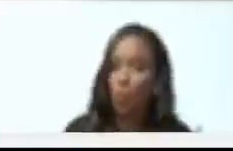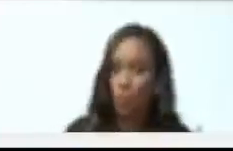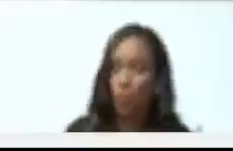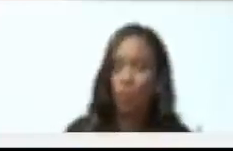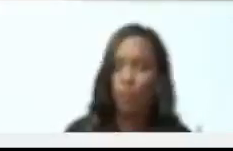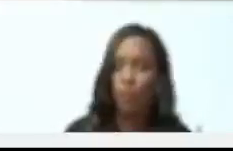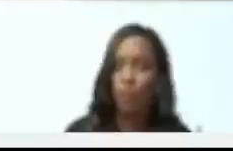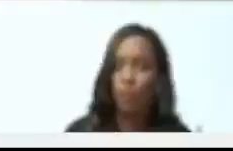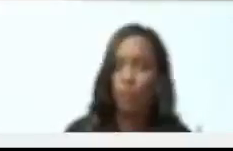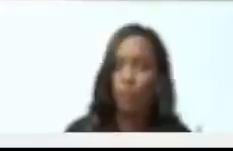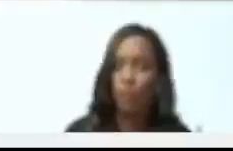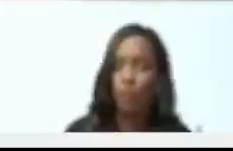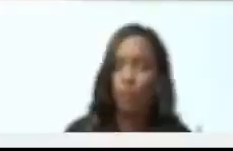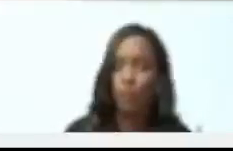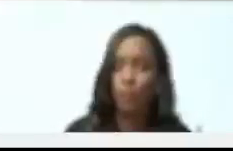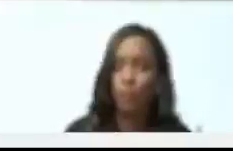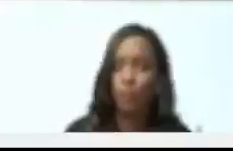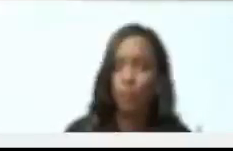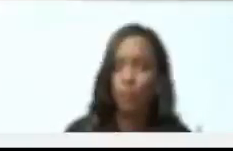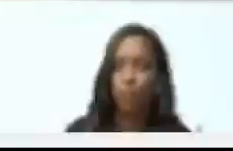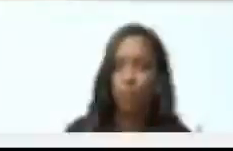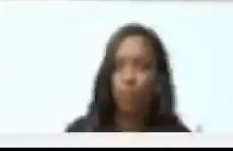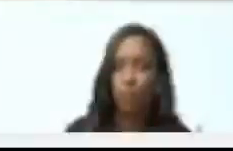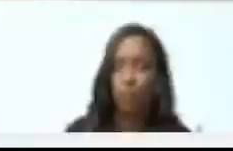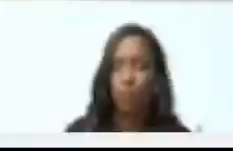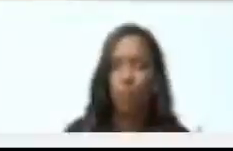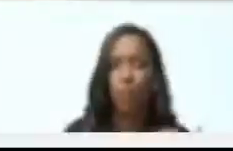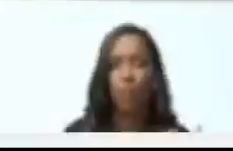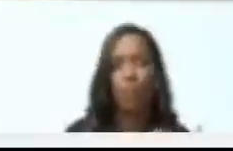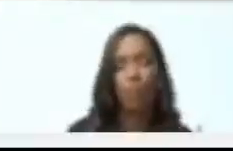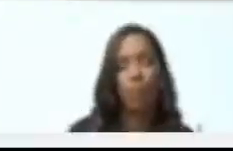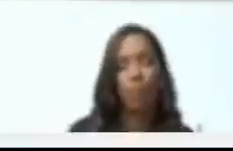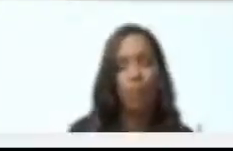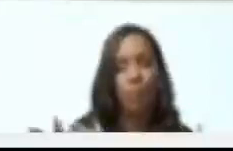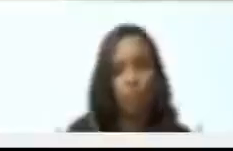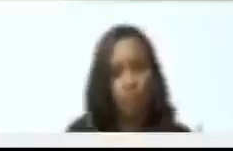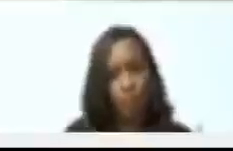la reforma integral de la seguridad social.